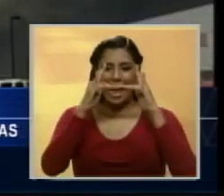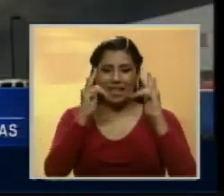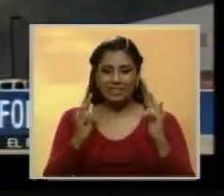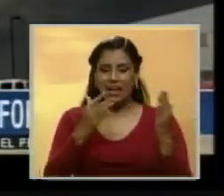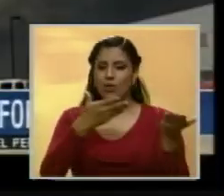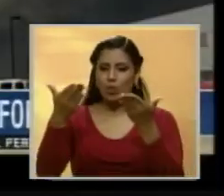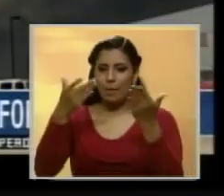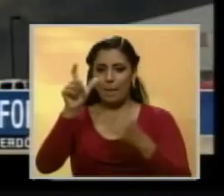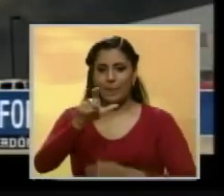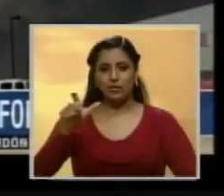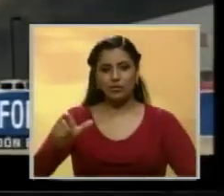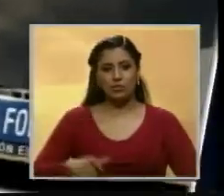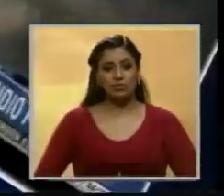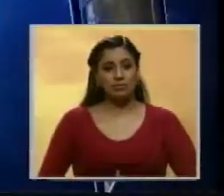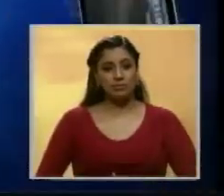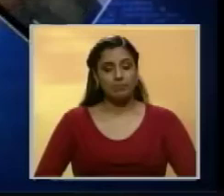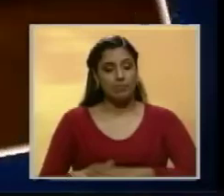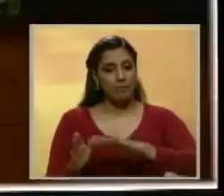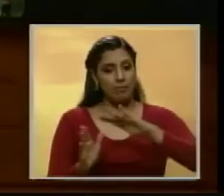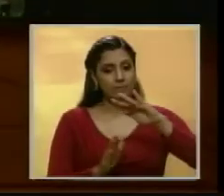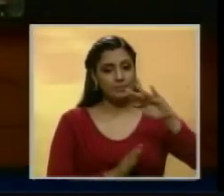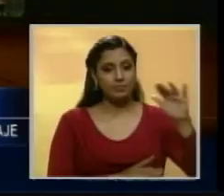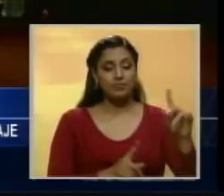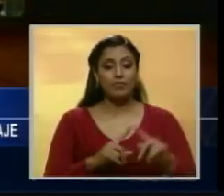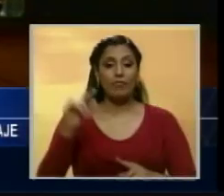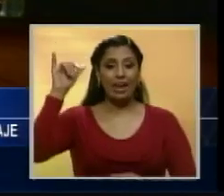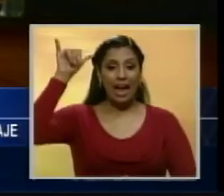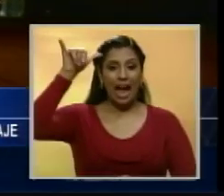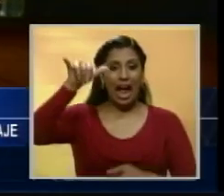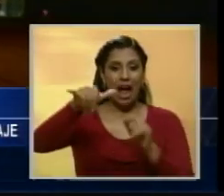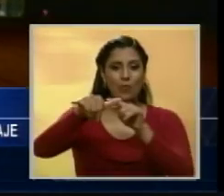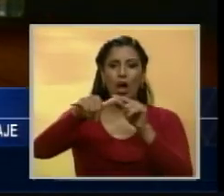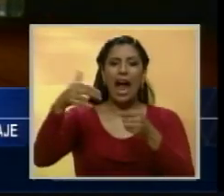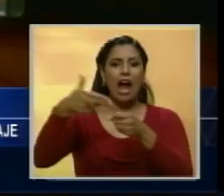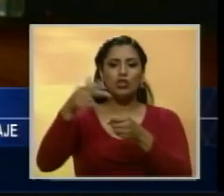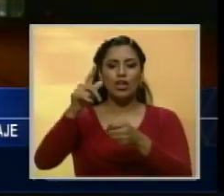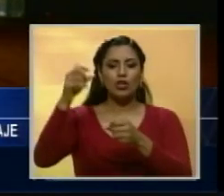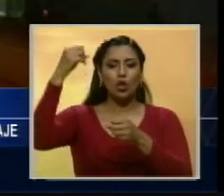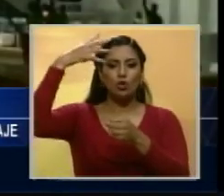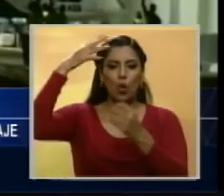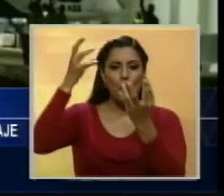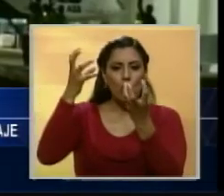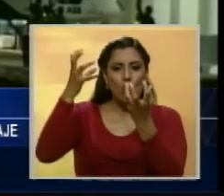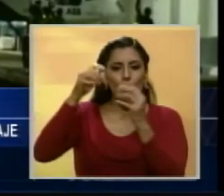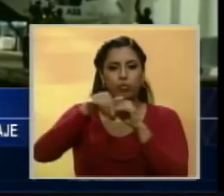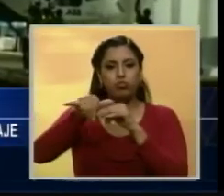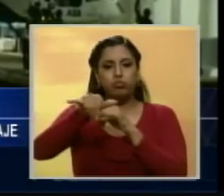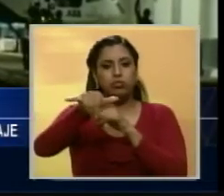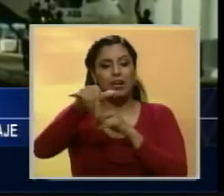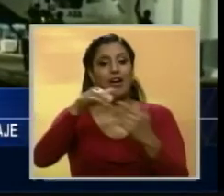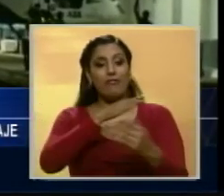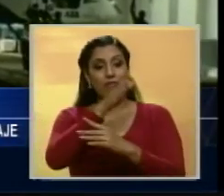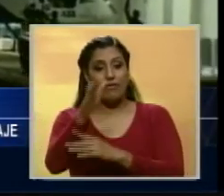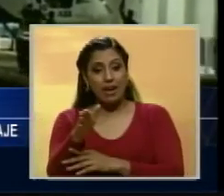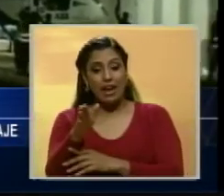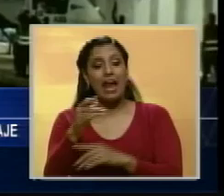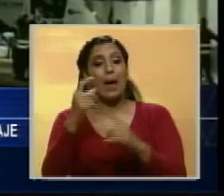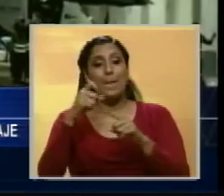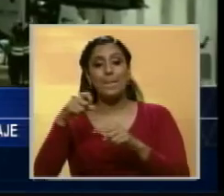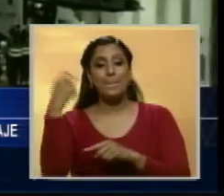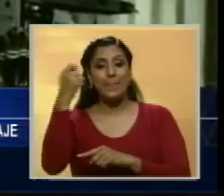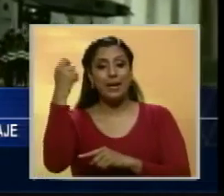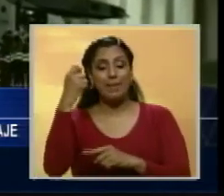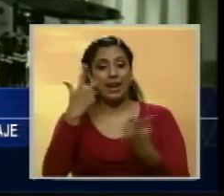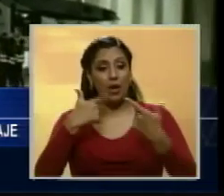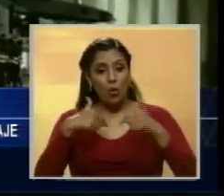los afectados. Y el avión Solar Impulse 2 aterrizó en Arizona, Estados Unidos, al completar su primera